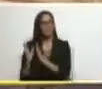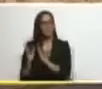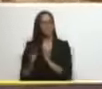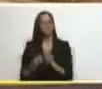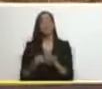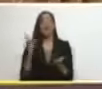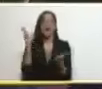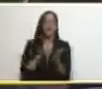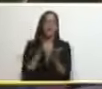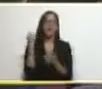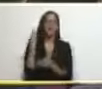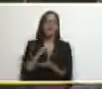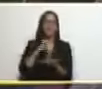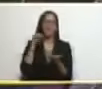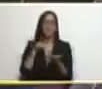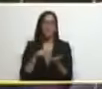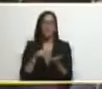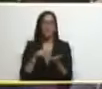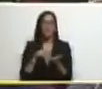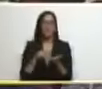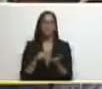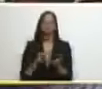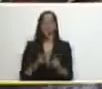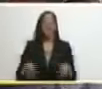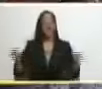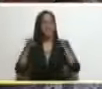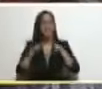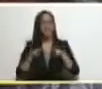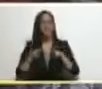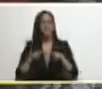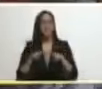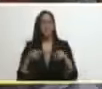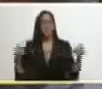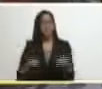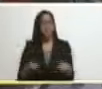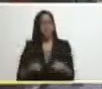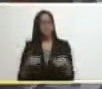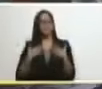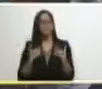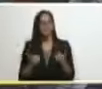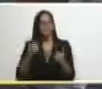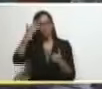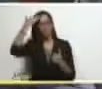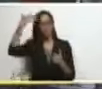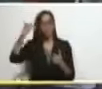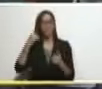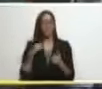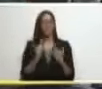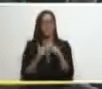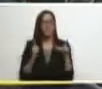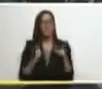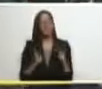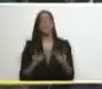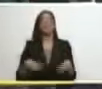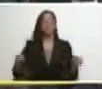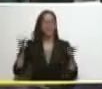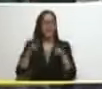la Asamblea Nacional. Ha valido la pena rescatar el sueño de los libertadores. Vale la